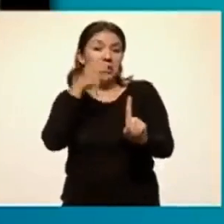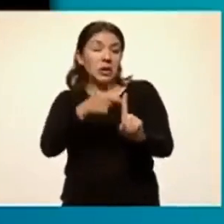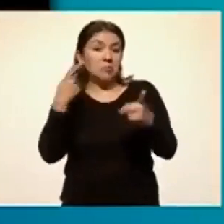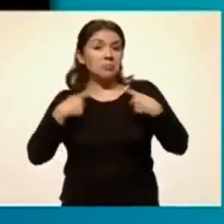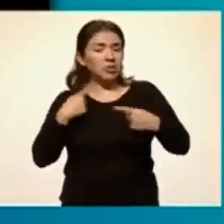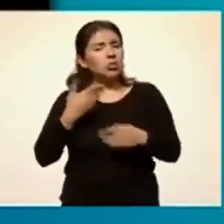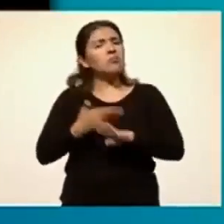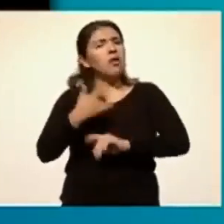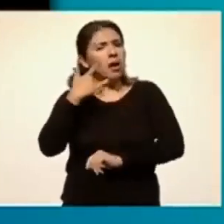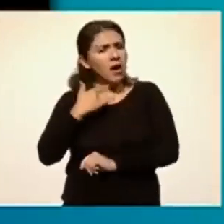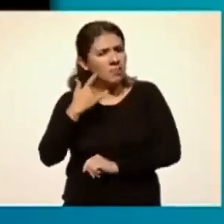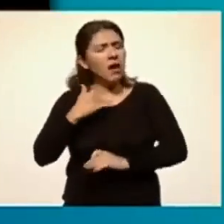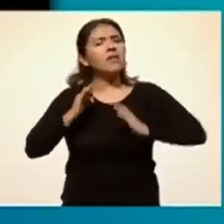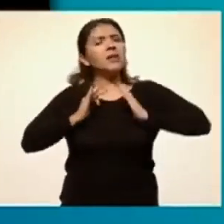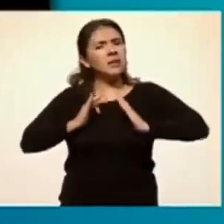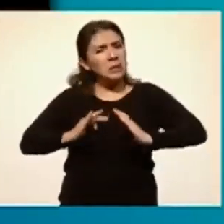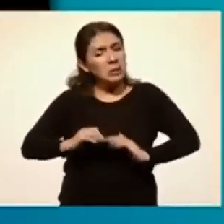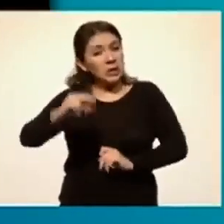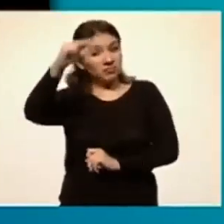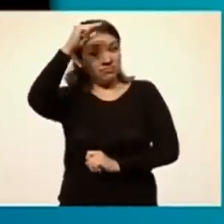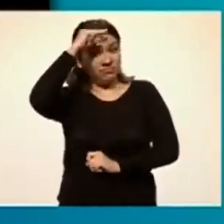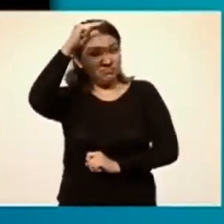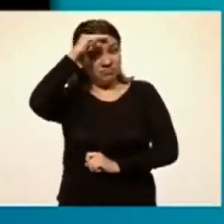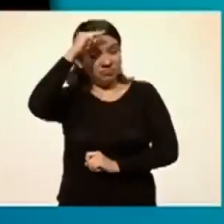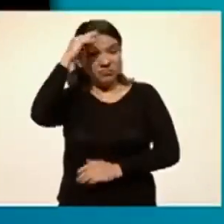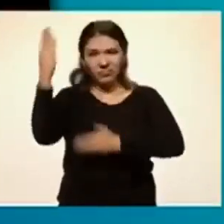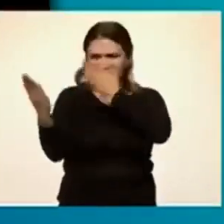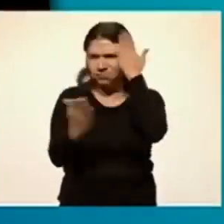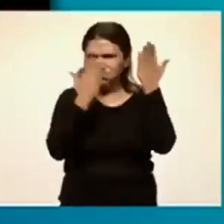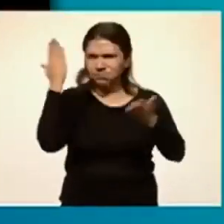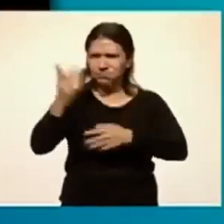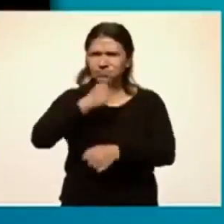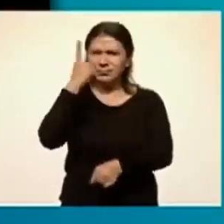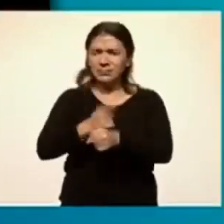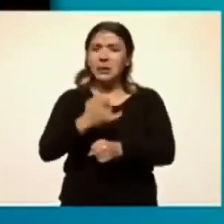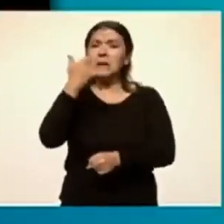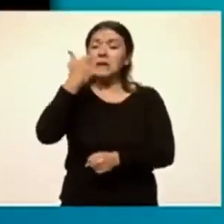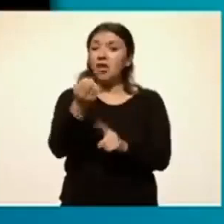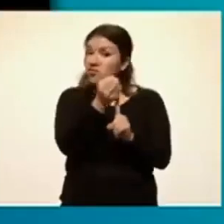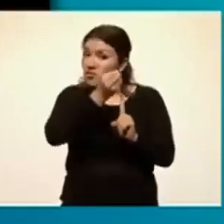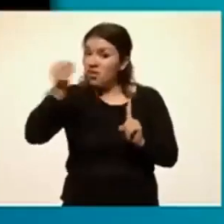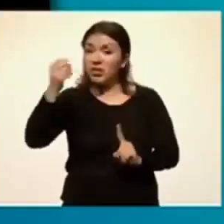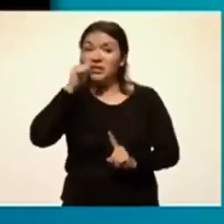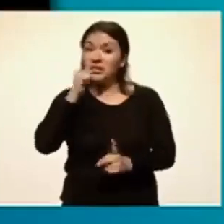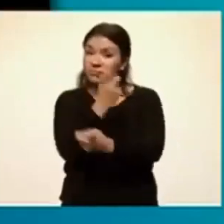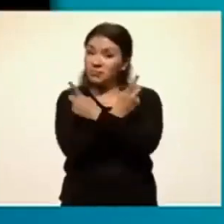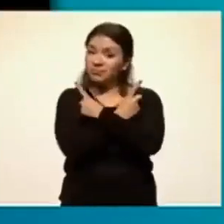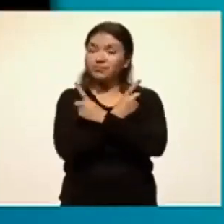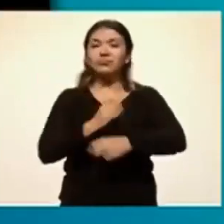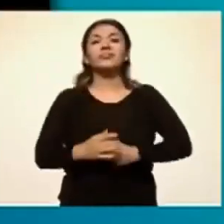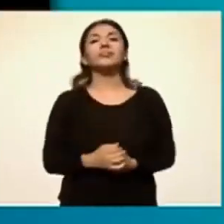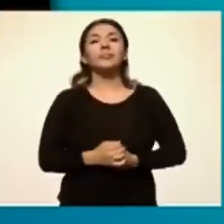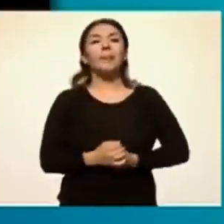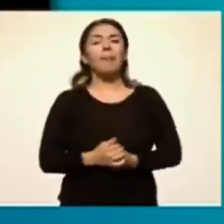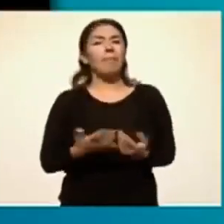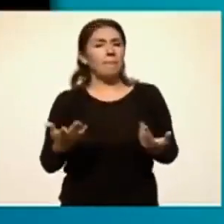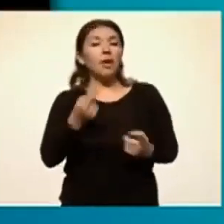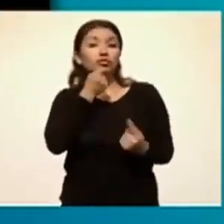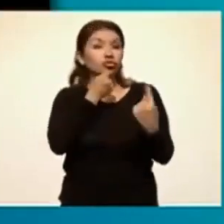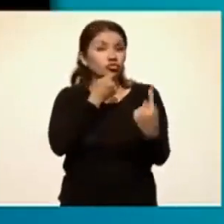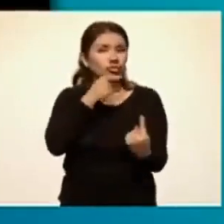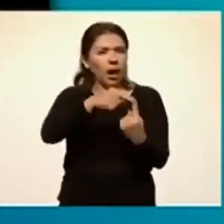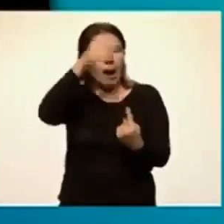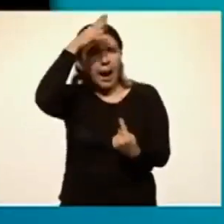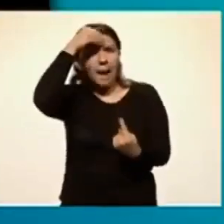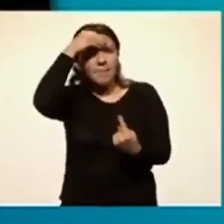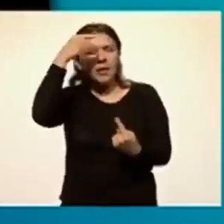hombre amable, tranquilo, inteligente, estudioso y muy disciplinado. Aunque de niño fue